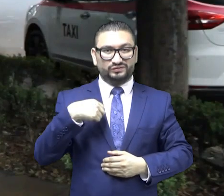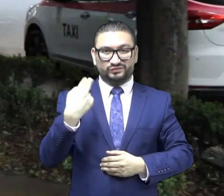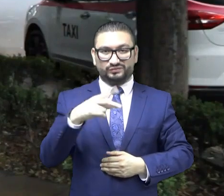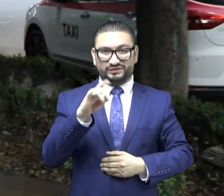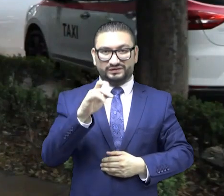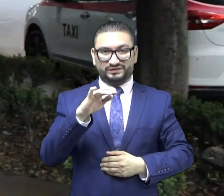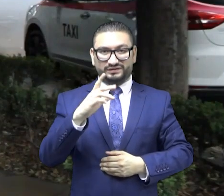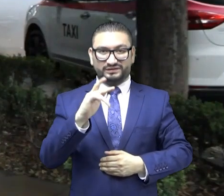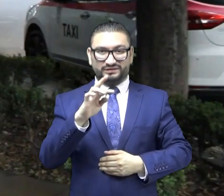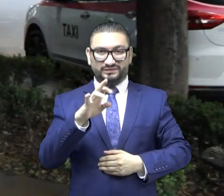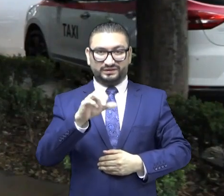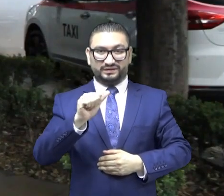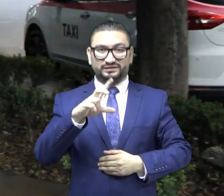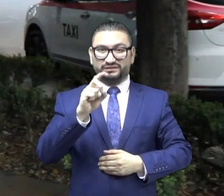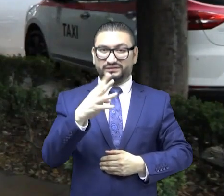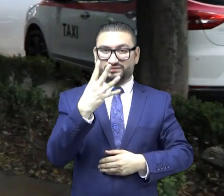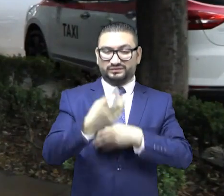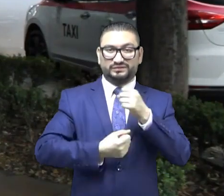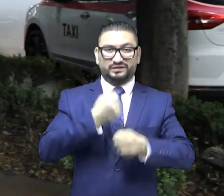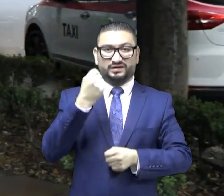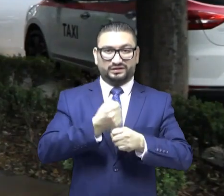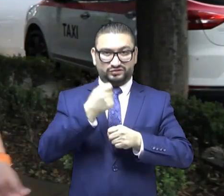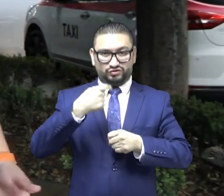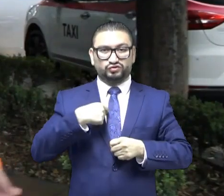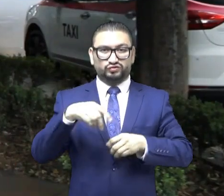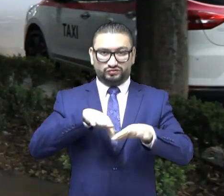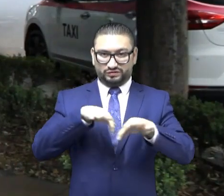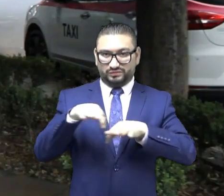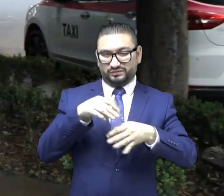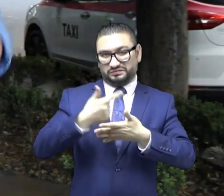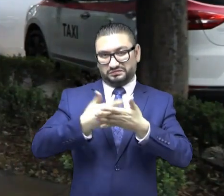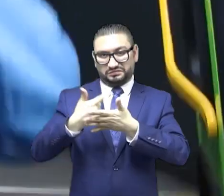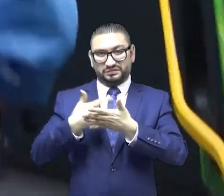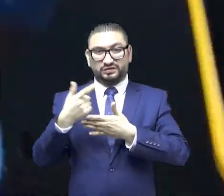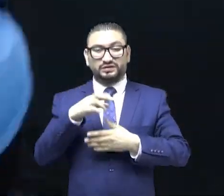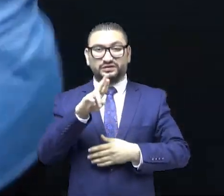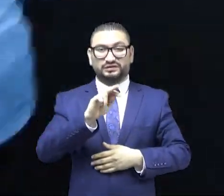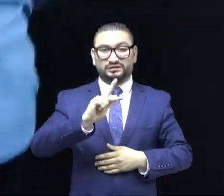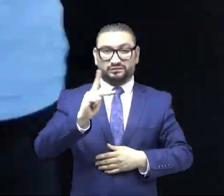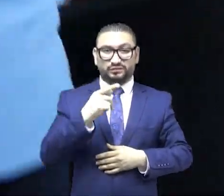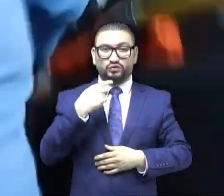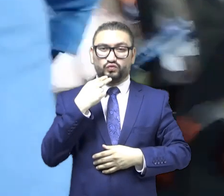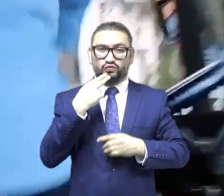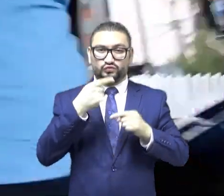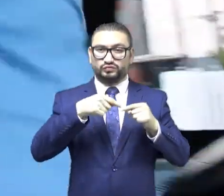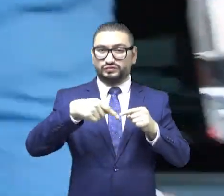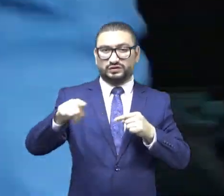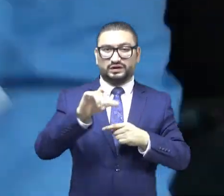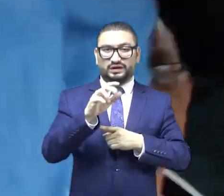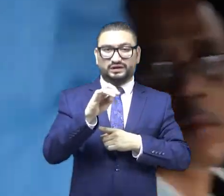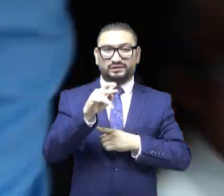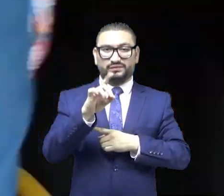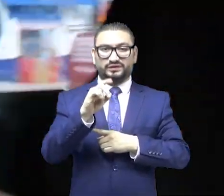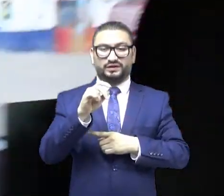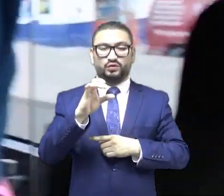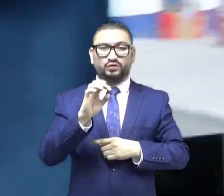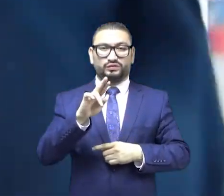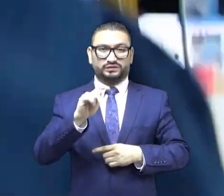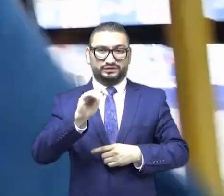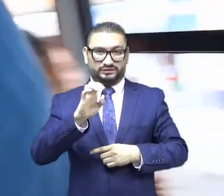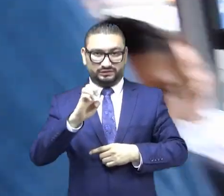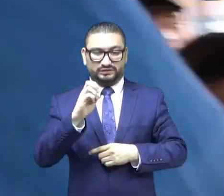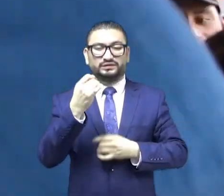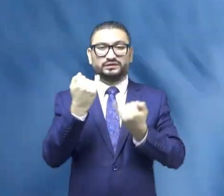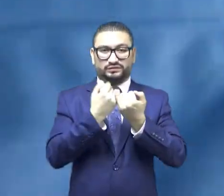Hola, yo soy Daniel Cabrera, tengo 34 años, trabajo en el ramo financiero y la ruta de RTP que utilizo es la de Alameda